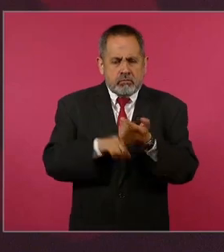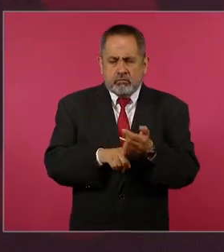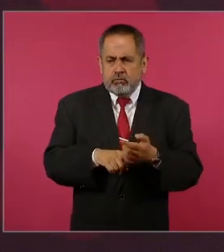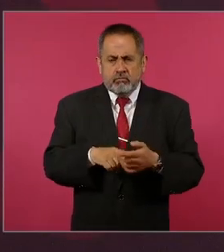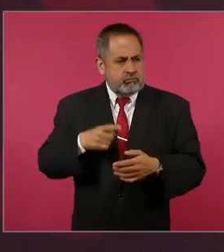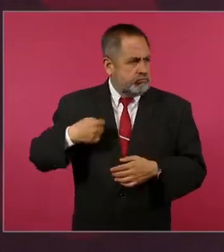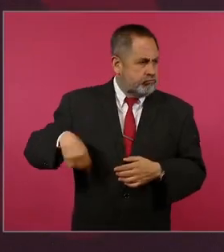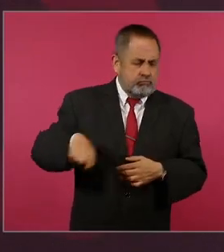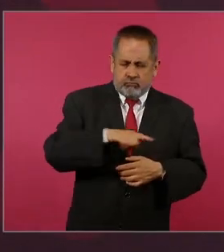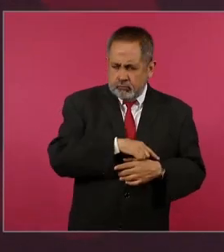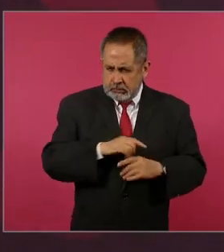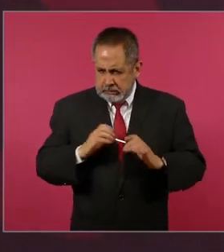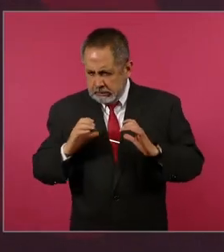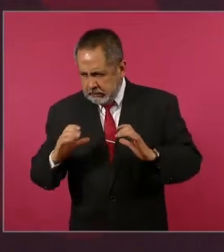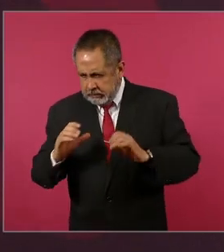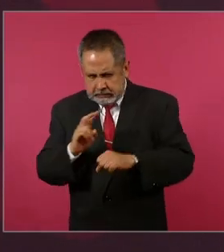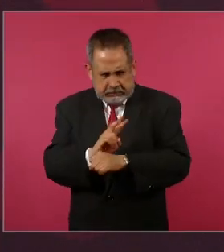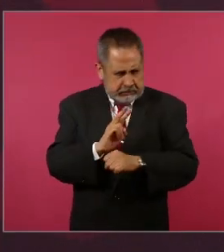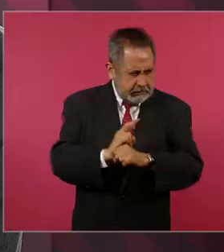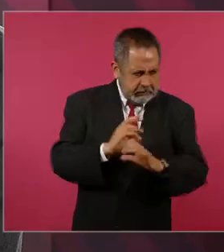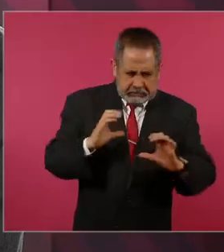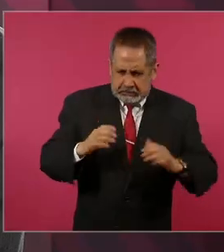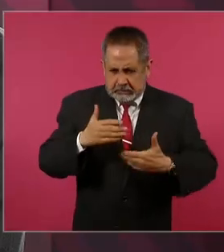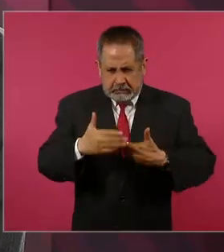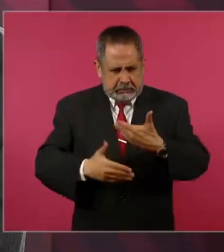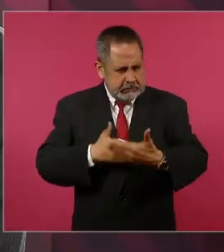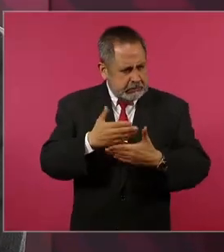cuidó todo el proceso,